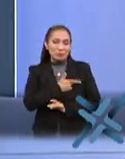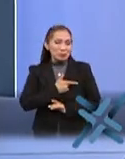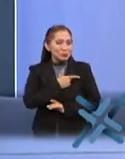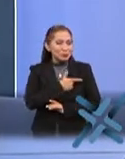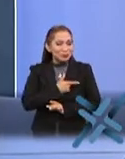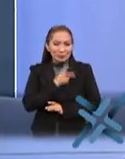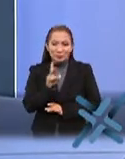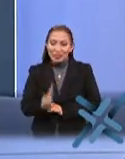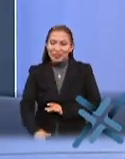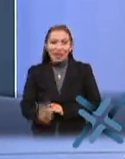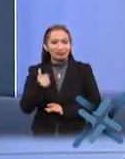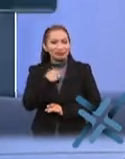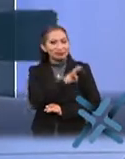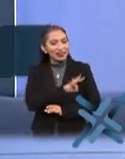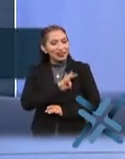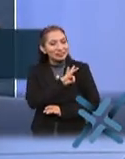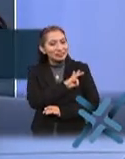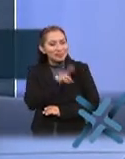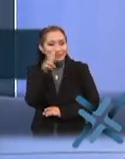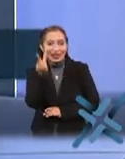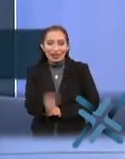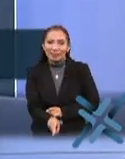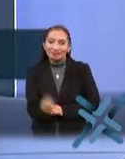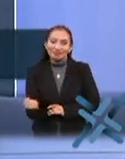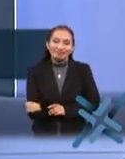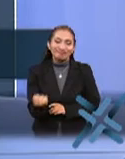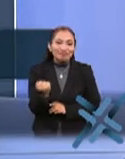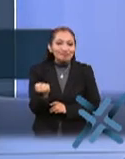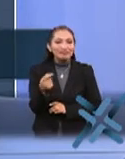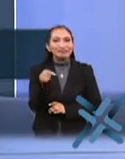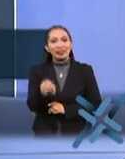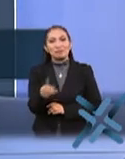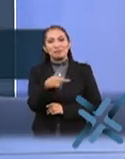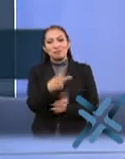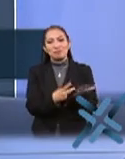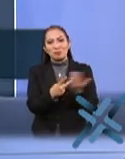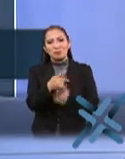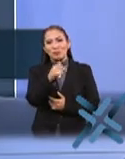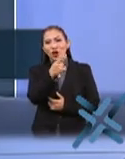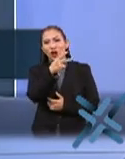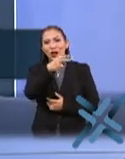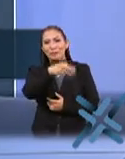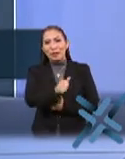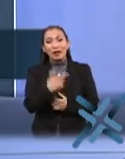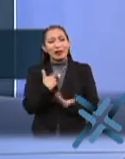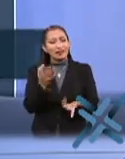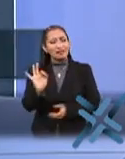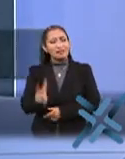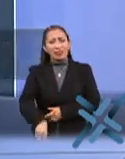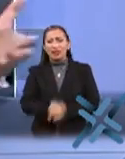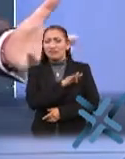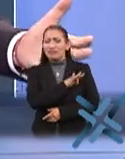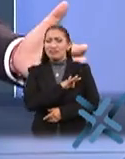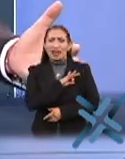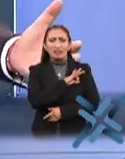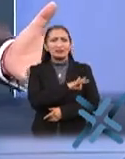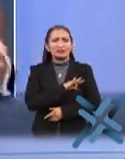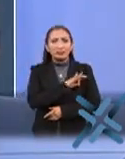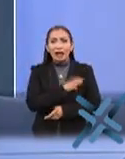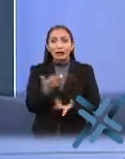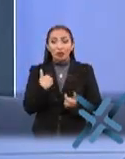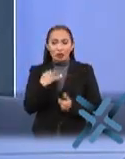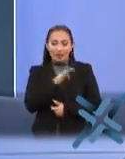gusto. Enhorabuena. Felicidades por este programa. Y felicidades por él. Bueno,